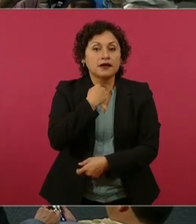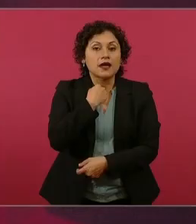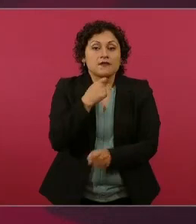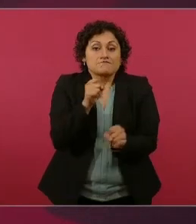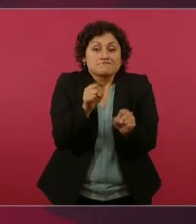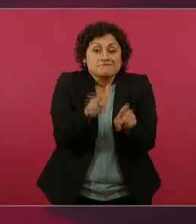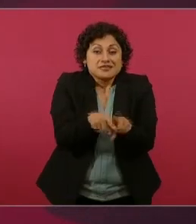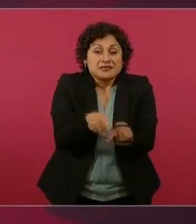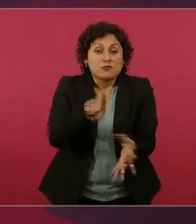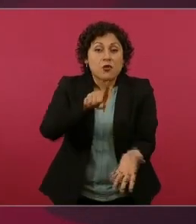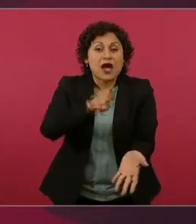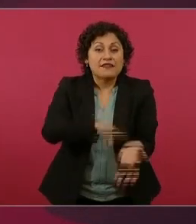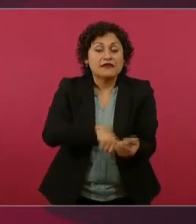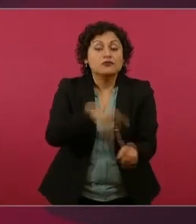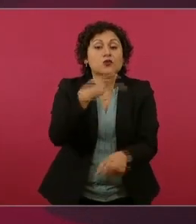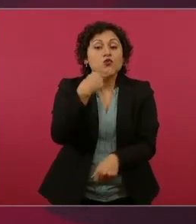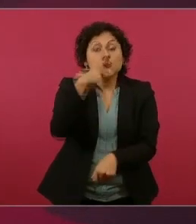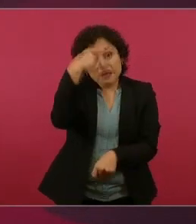exporta droga